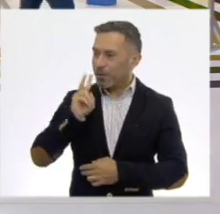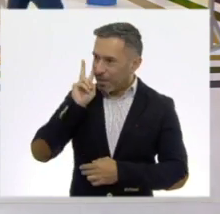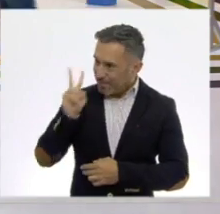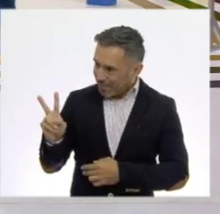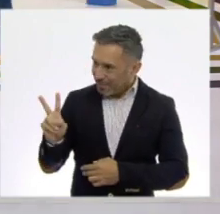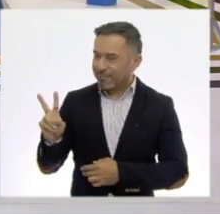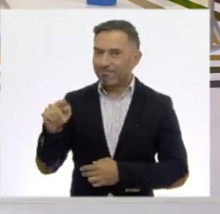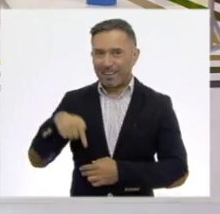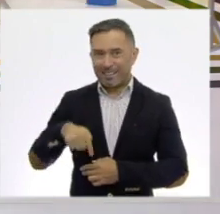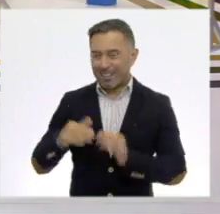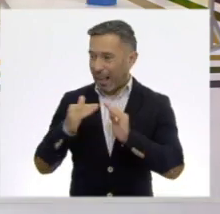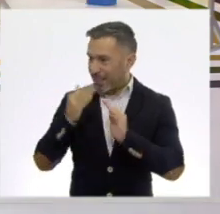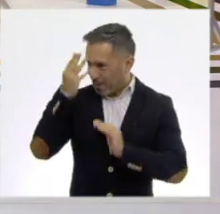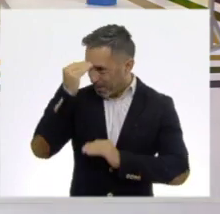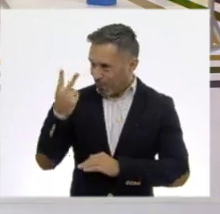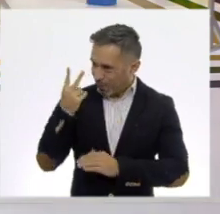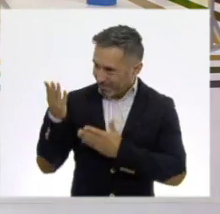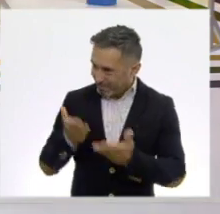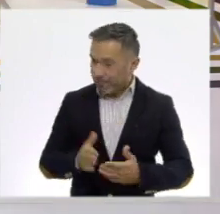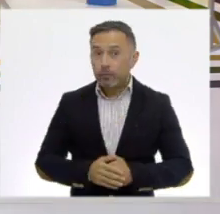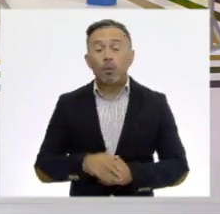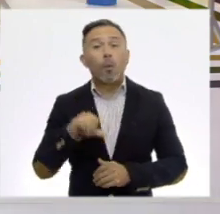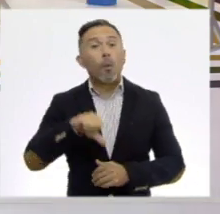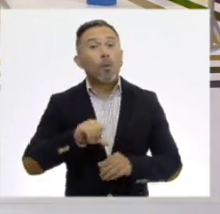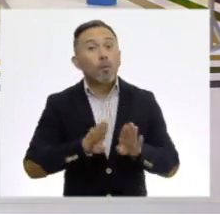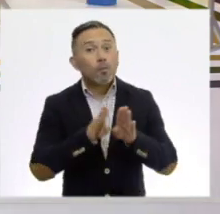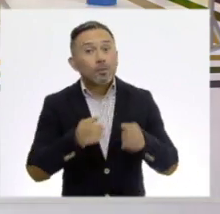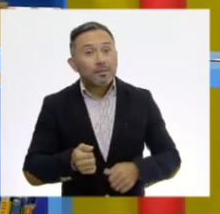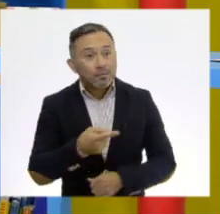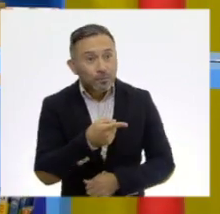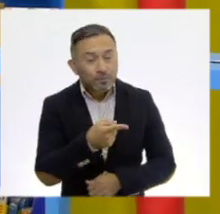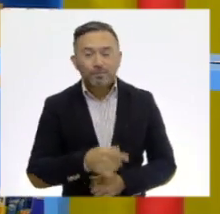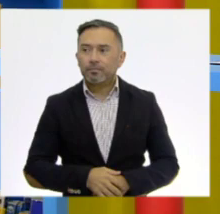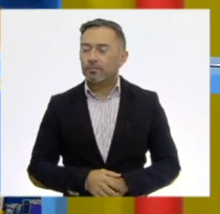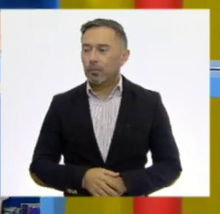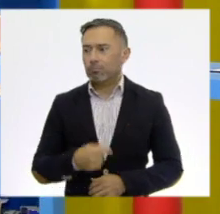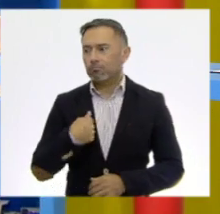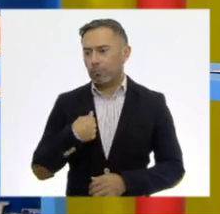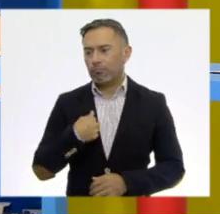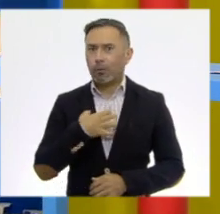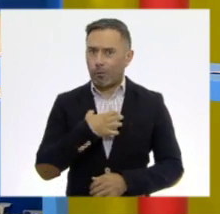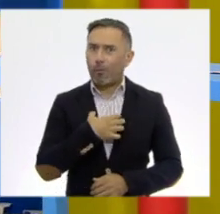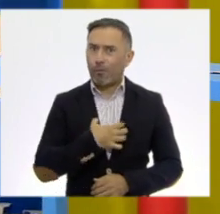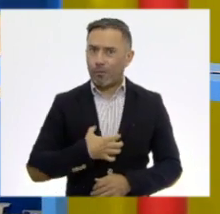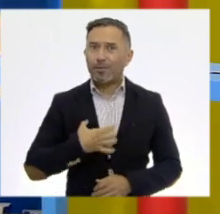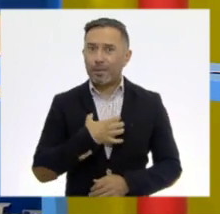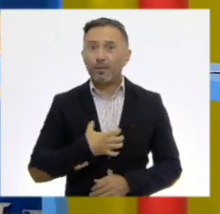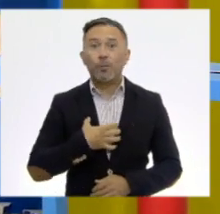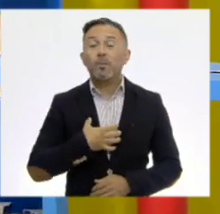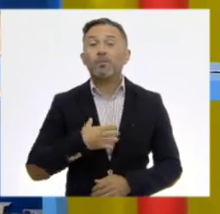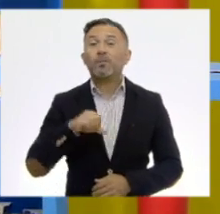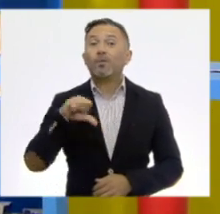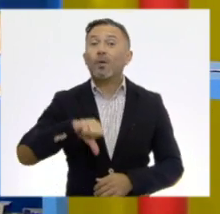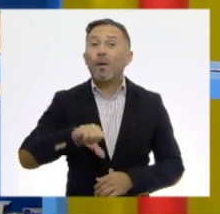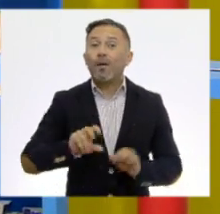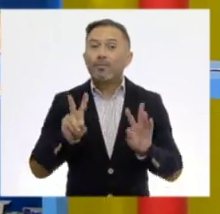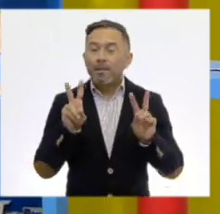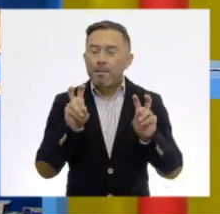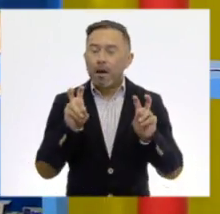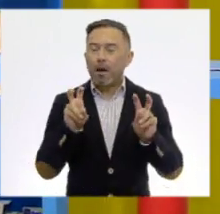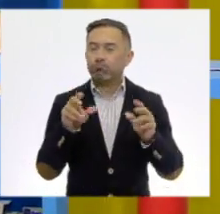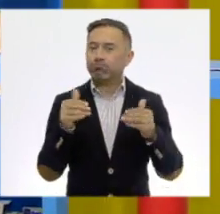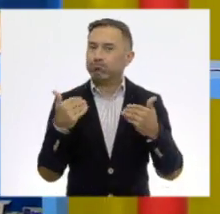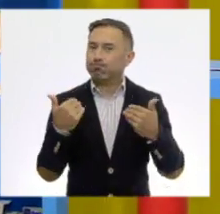en Aprende en Casa 2. ¿Cómo te encuentras el día de hoy? Pues estoy contento porque el tema que tenemos es